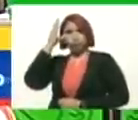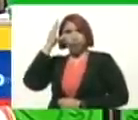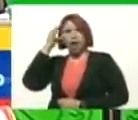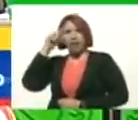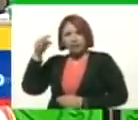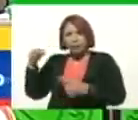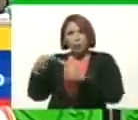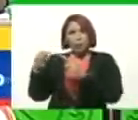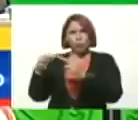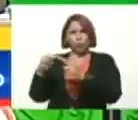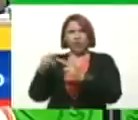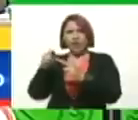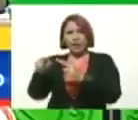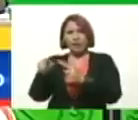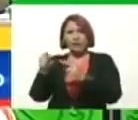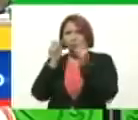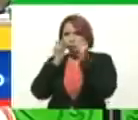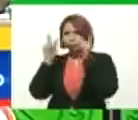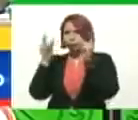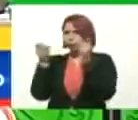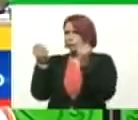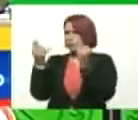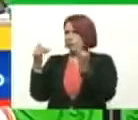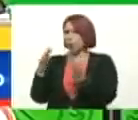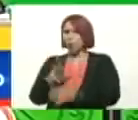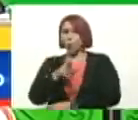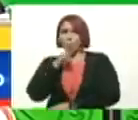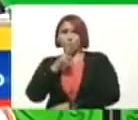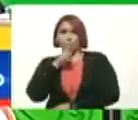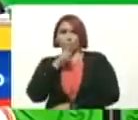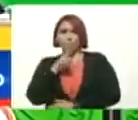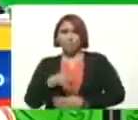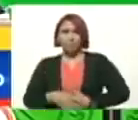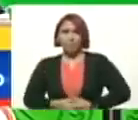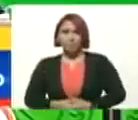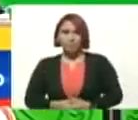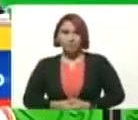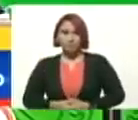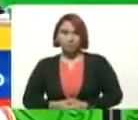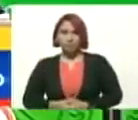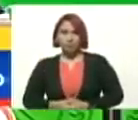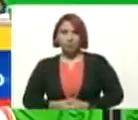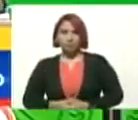cifras asombrosas, trágicas,